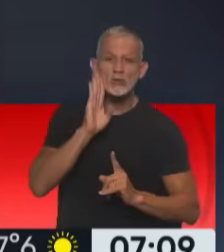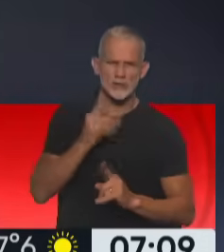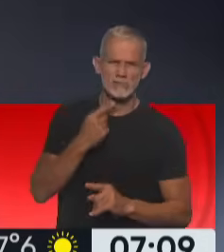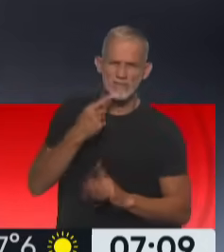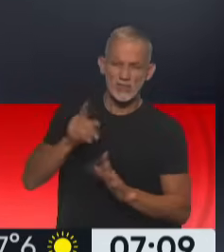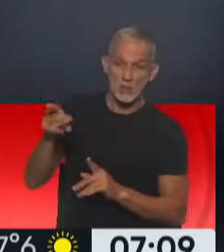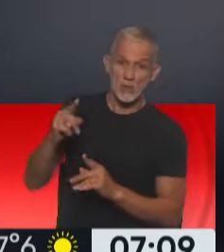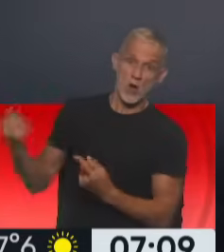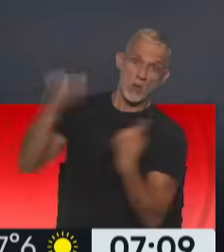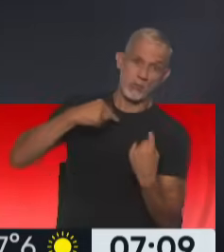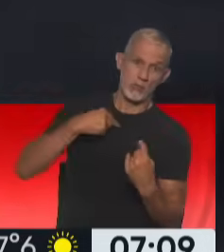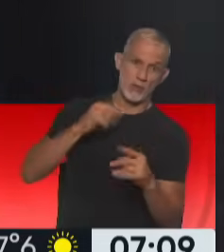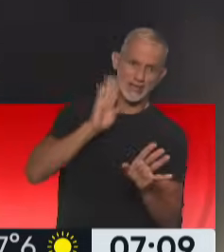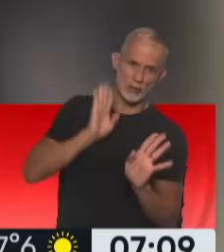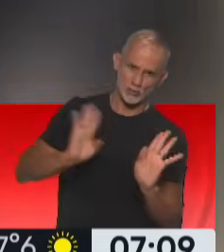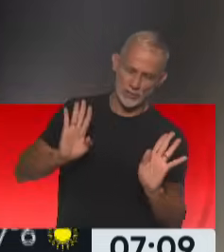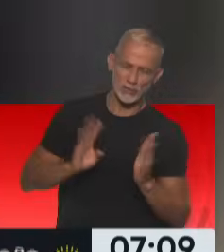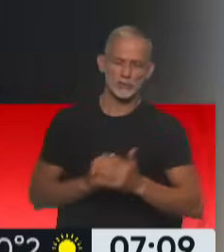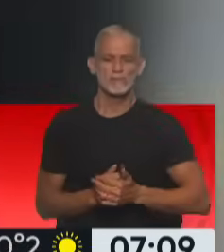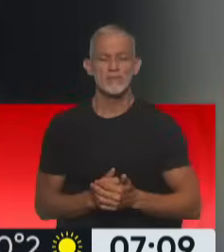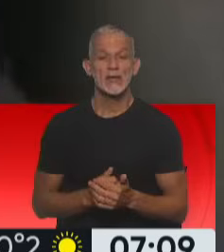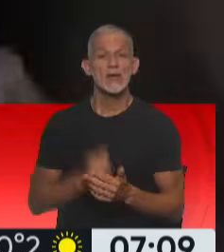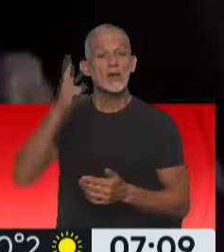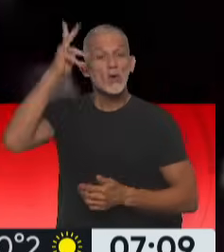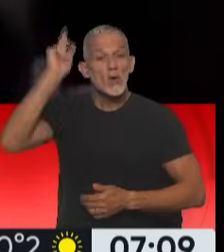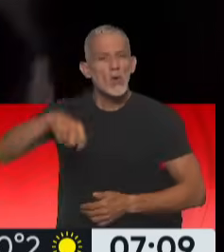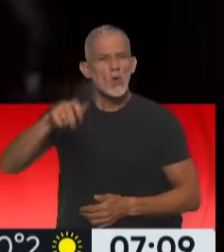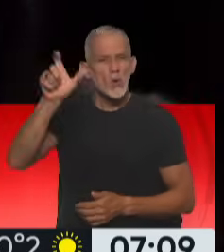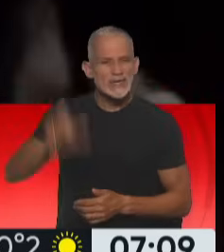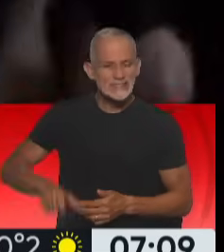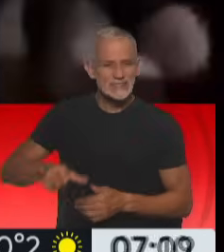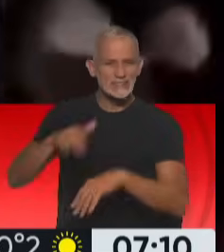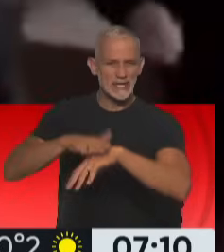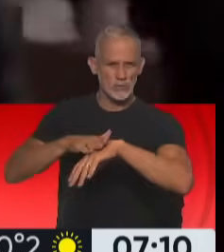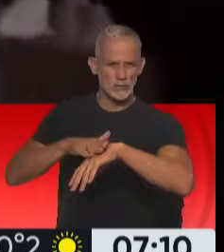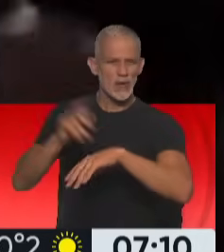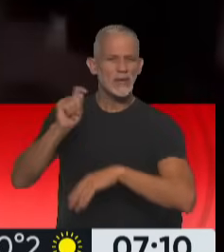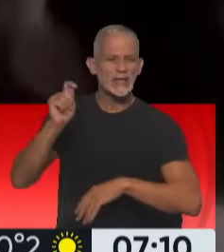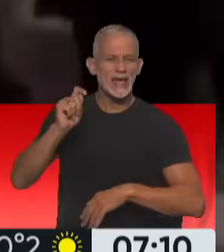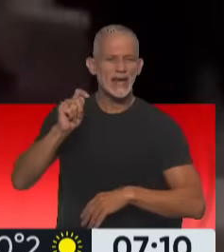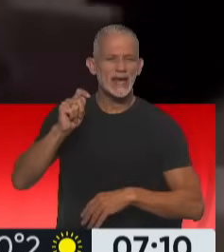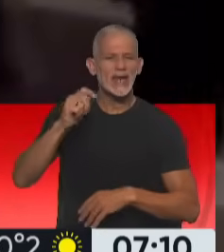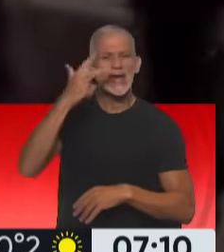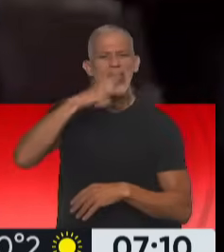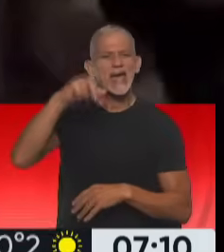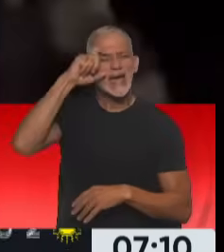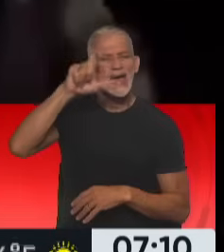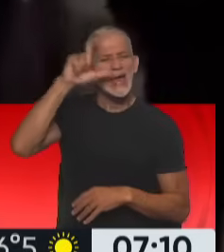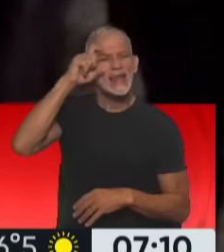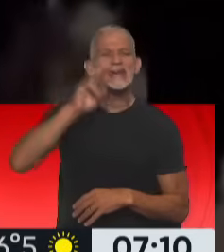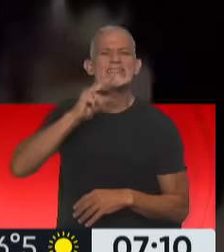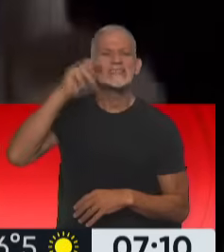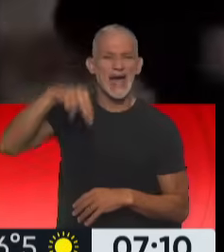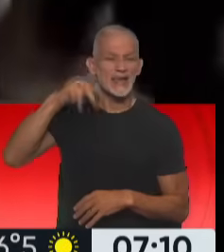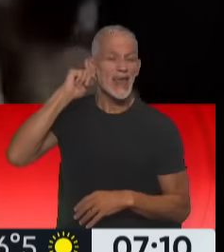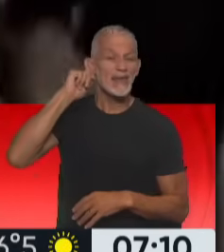pretendía atentar justamente contra ese país. El magistrado que va a estar a cargo será Alvin Hellerstein, de